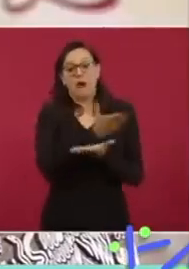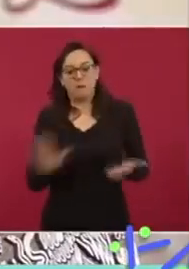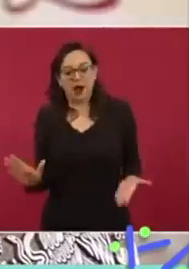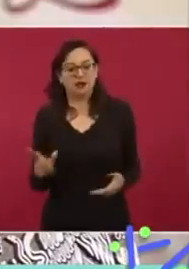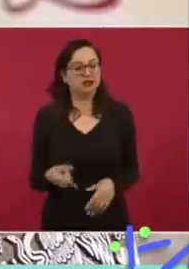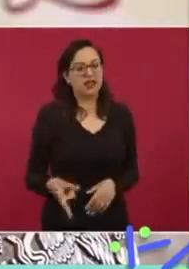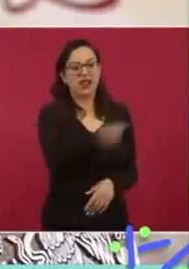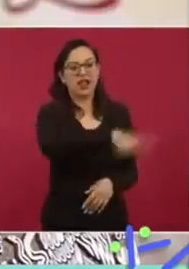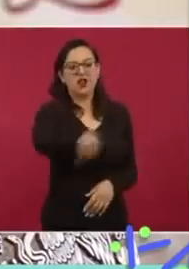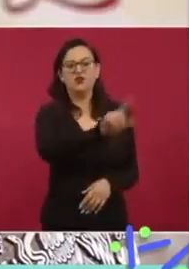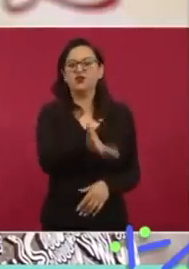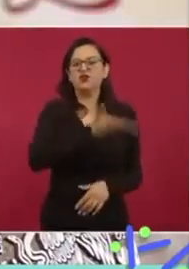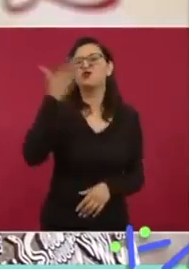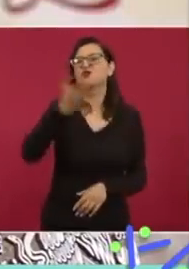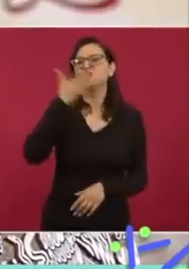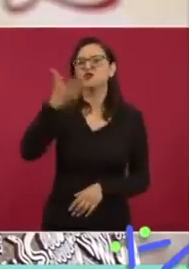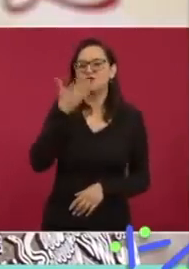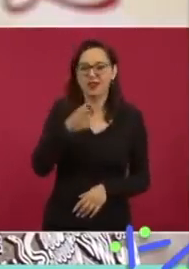el medio ambiente en esa región.